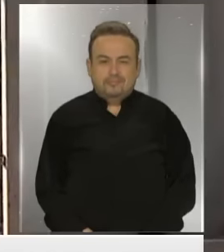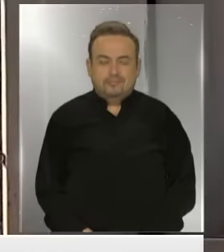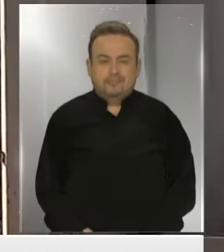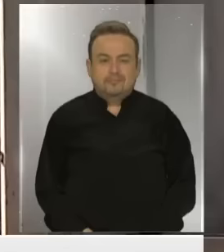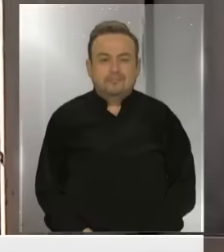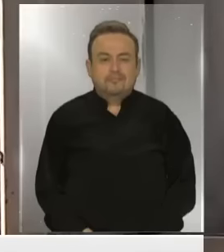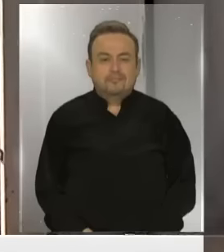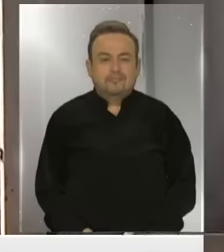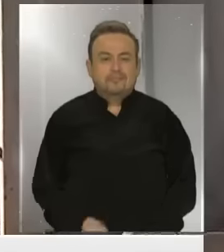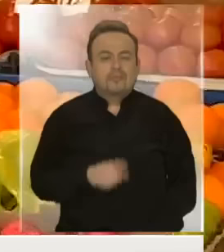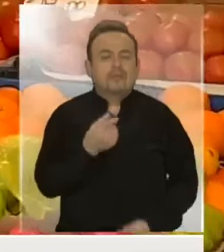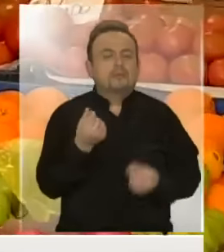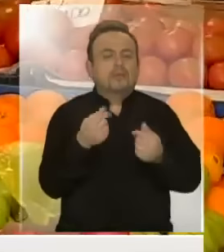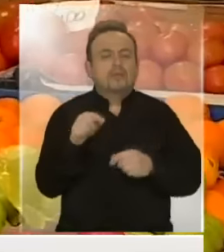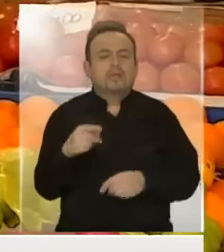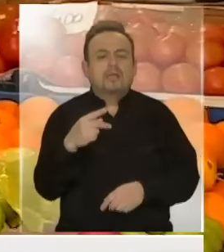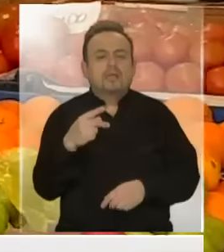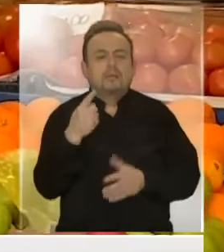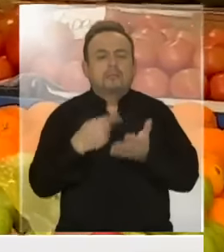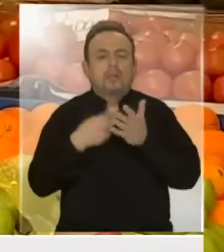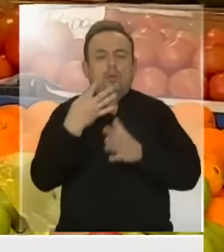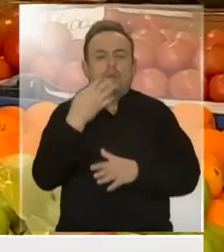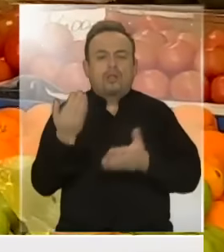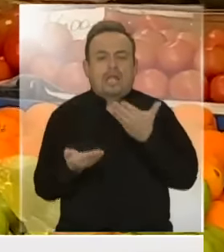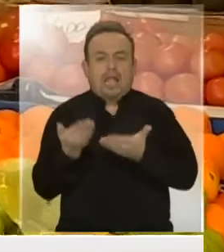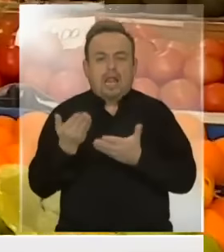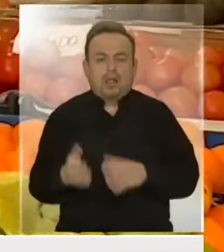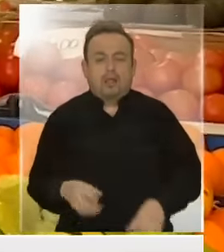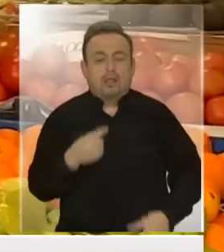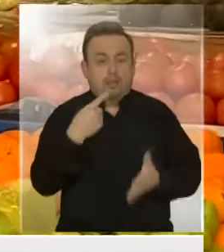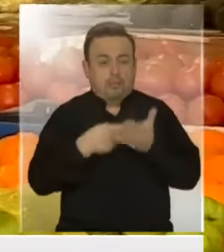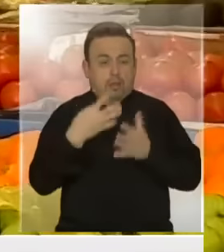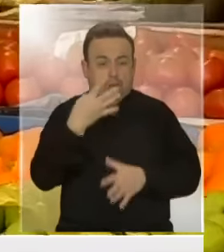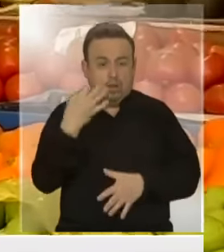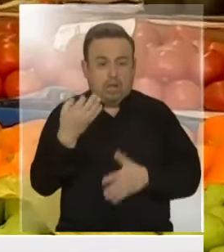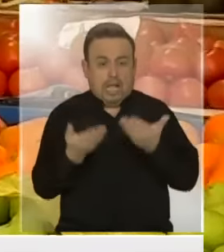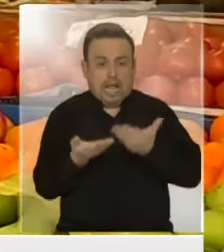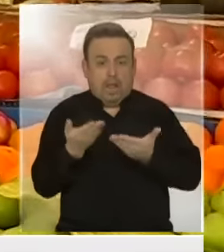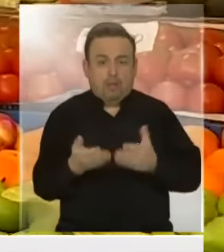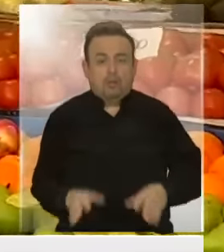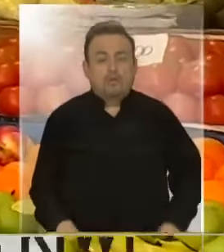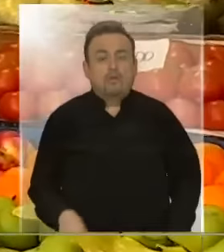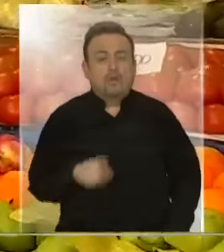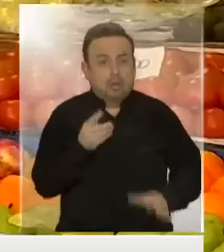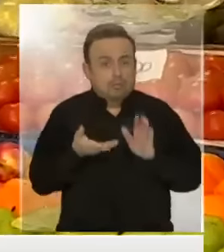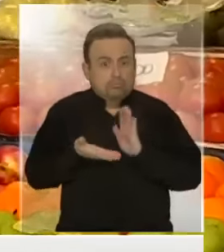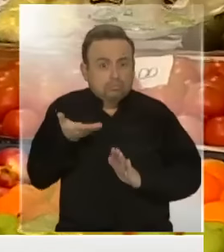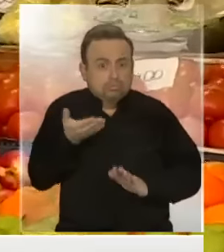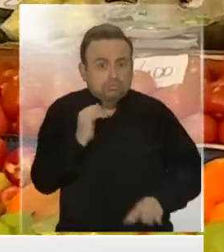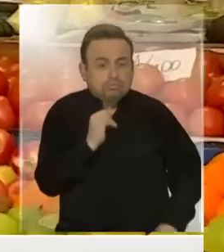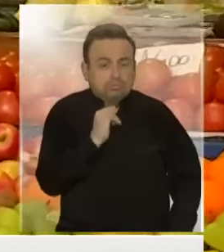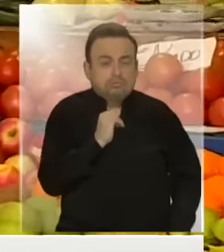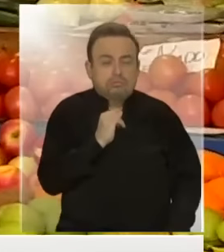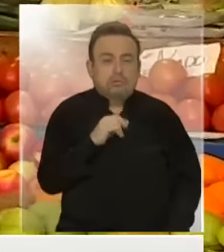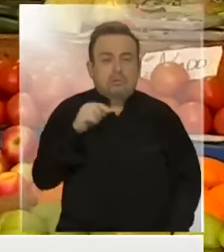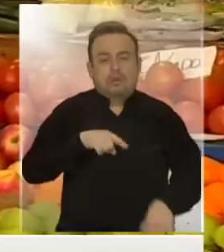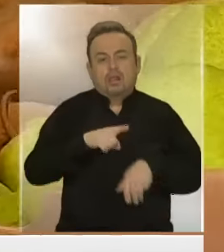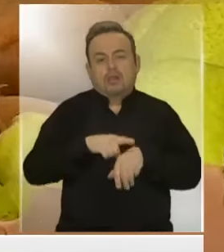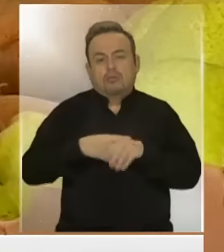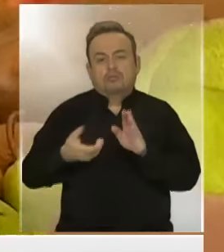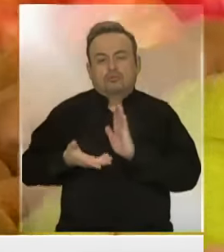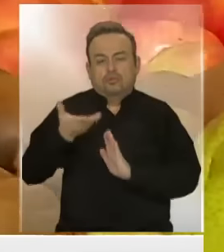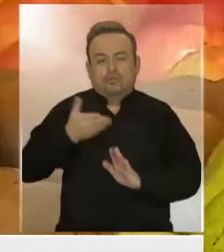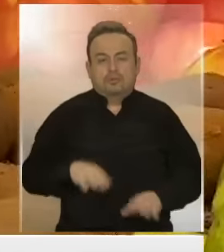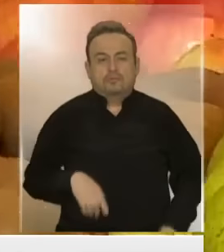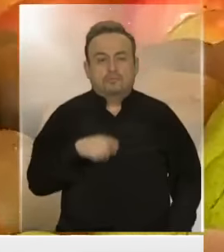¿Qué precio tienen los kiwis? 1.400 pesos el kilo. 1.400 al kilo. Ha subido, ¿no? Sí, en este tiempo